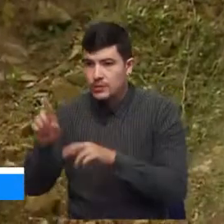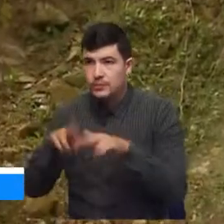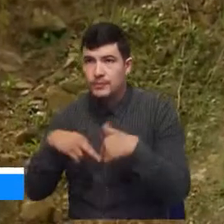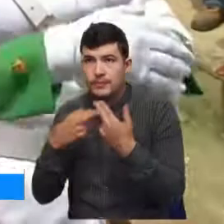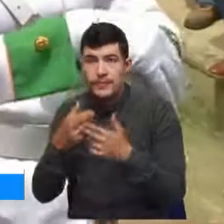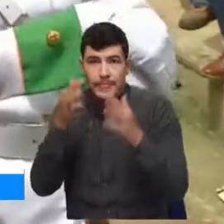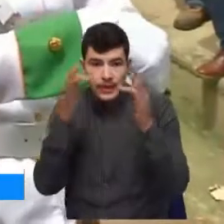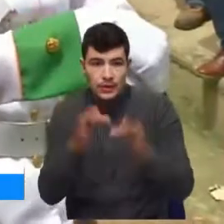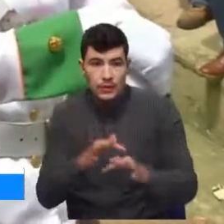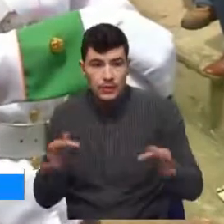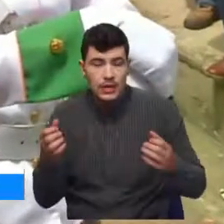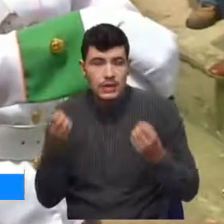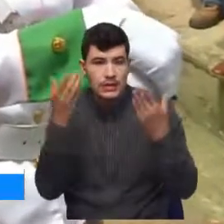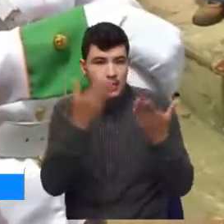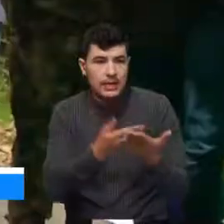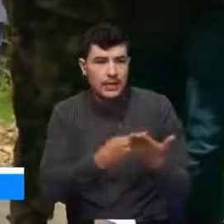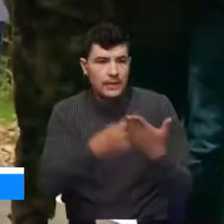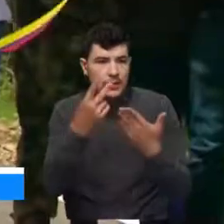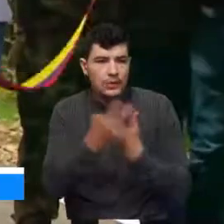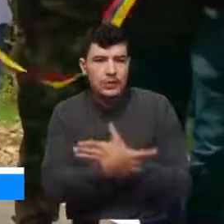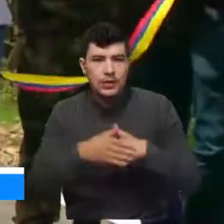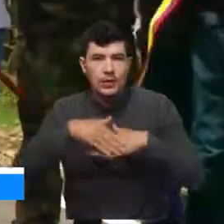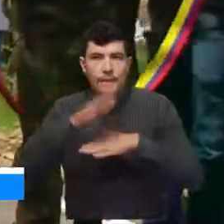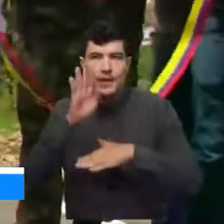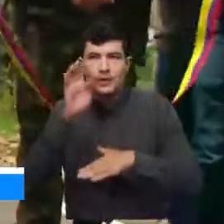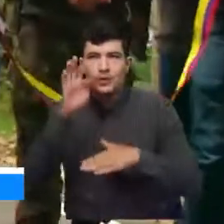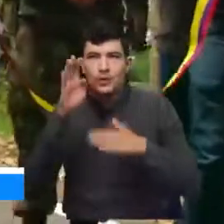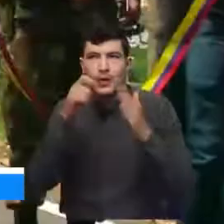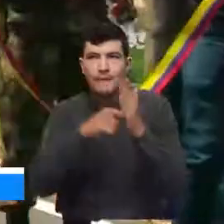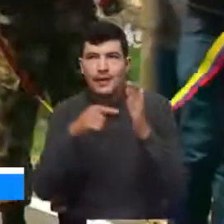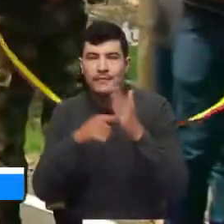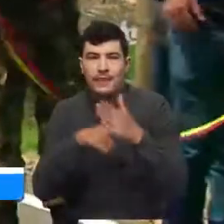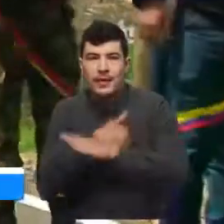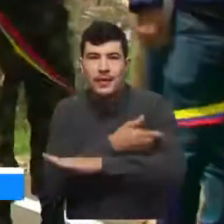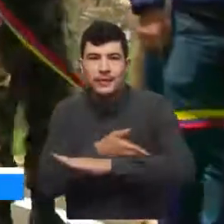total se entregaron obras y proyectos por más de 9 mil millones de pesos